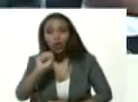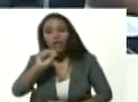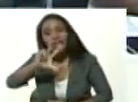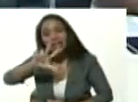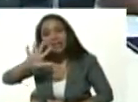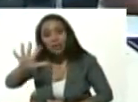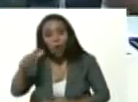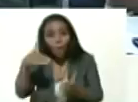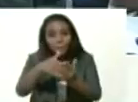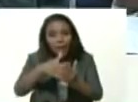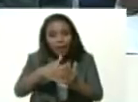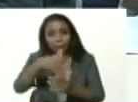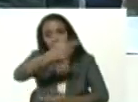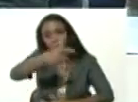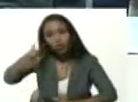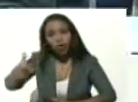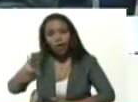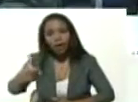335.000 casos,